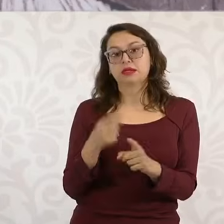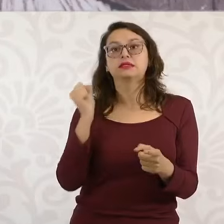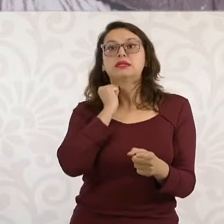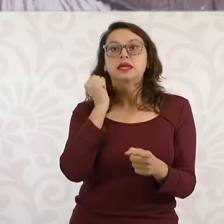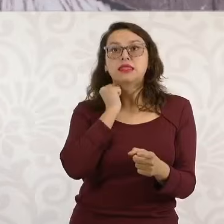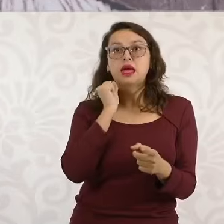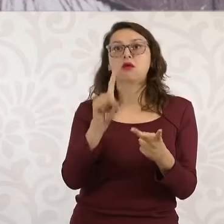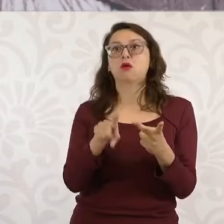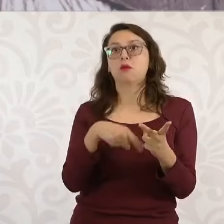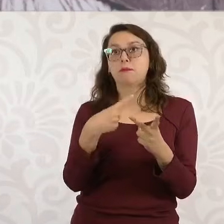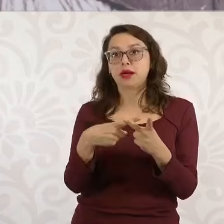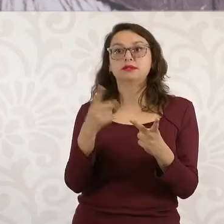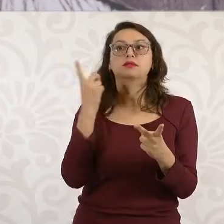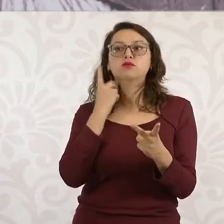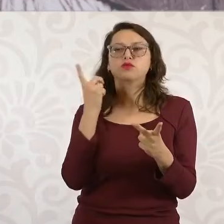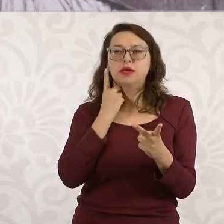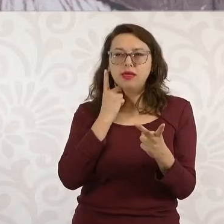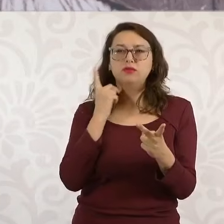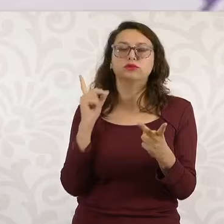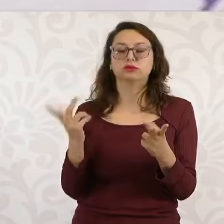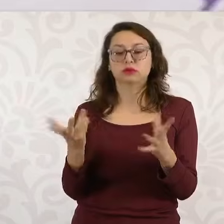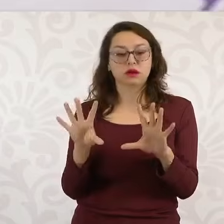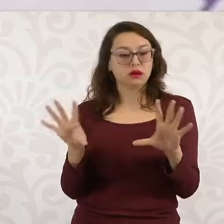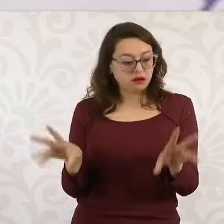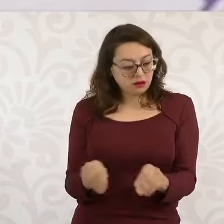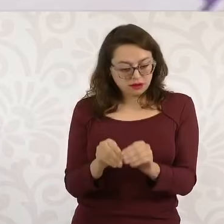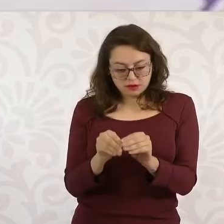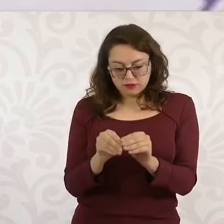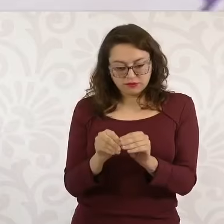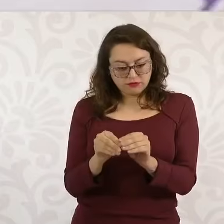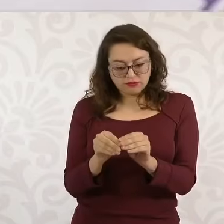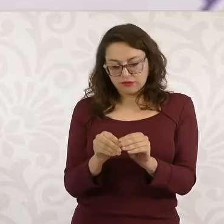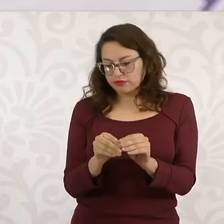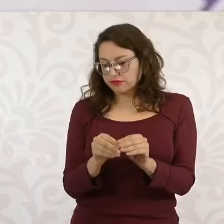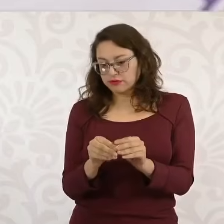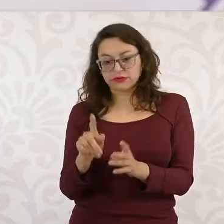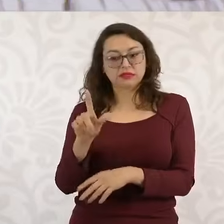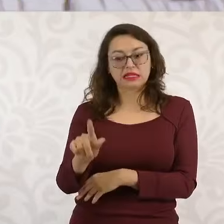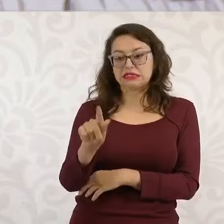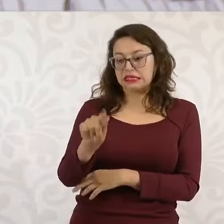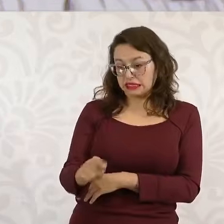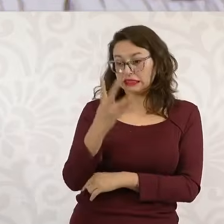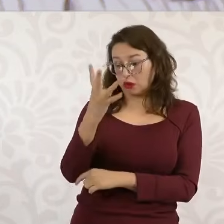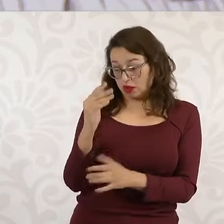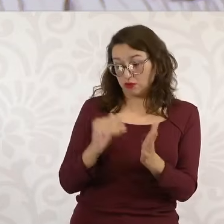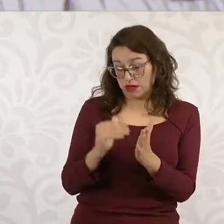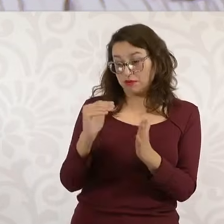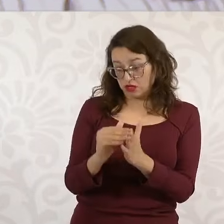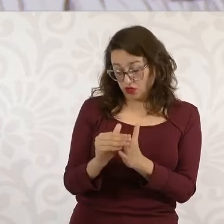senadores, más las diputaciones locales, pues estamos hablando como de 74,000 millones de